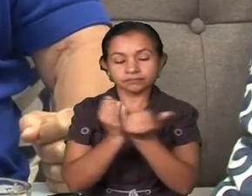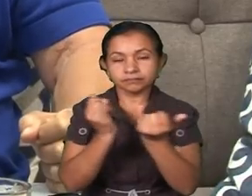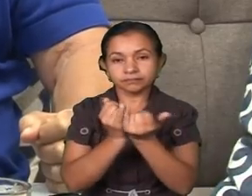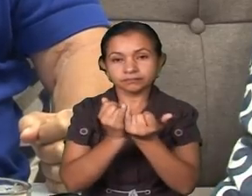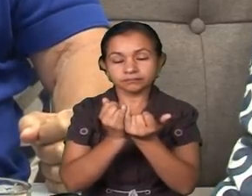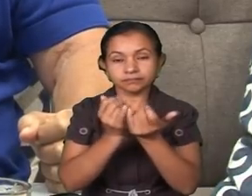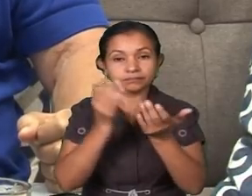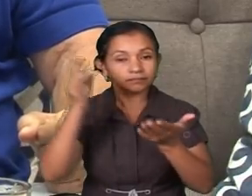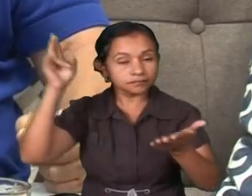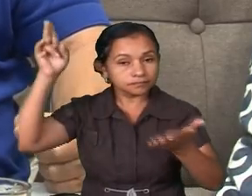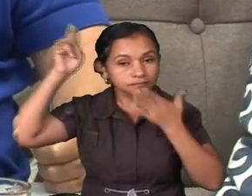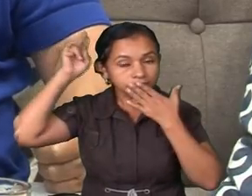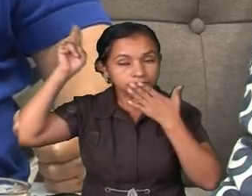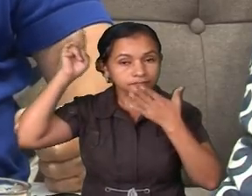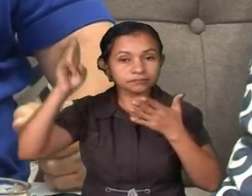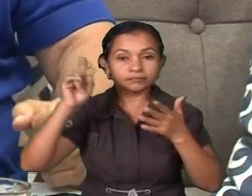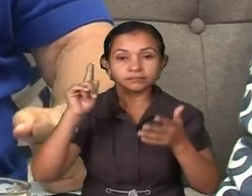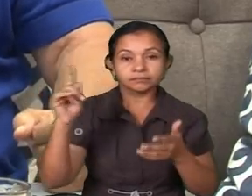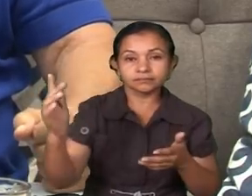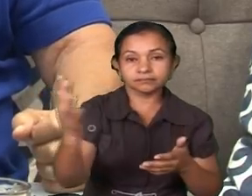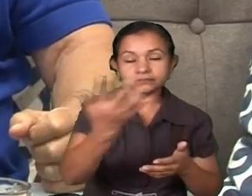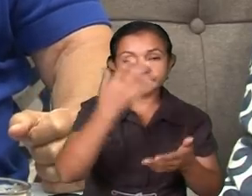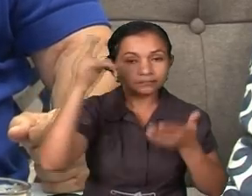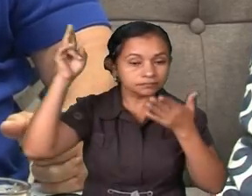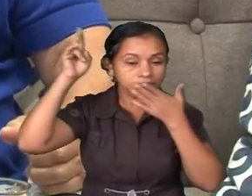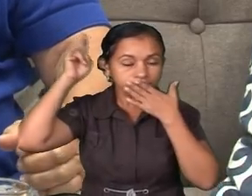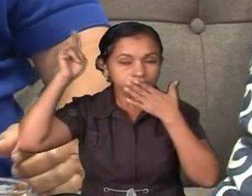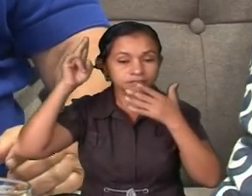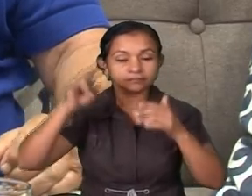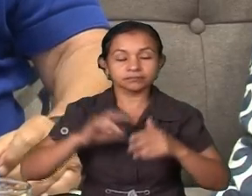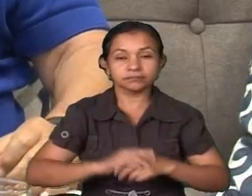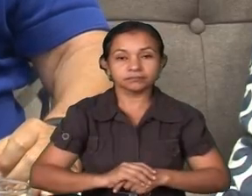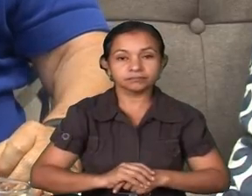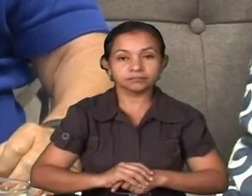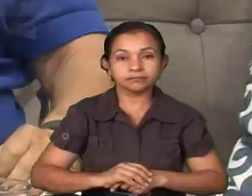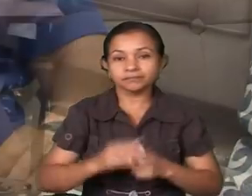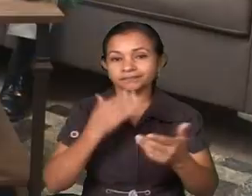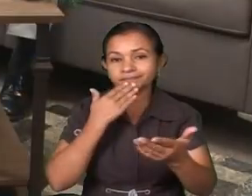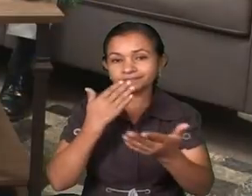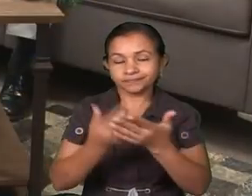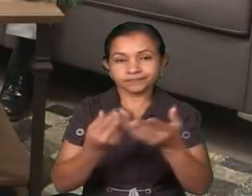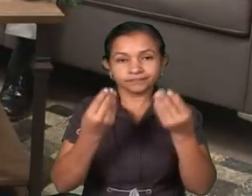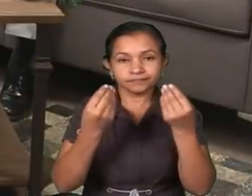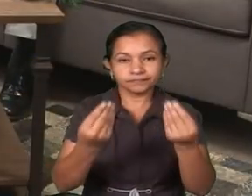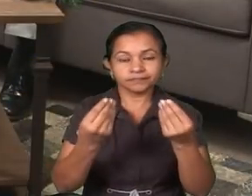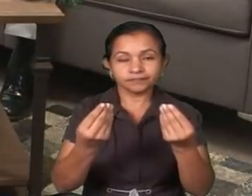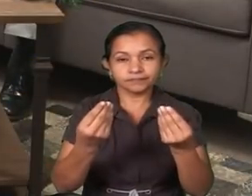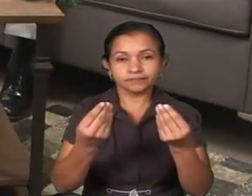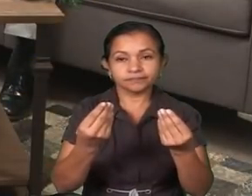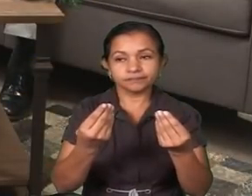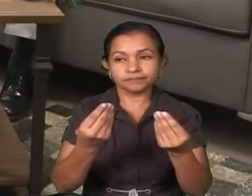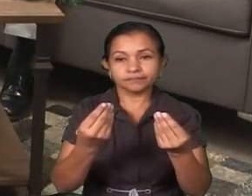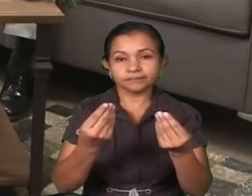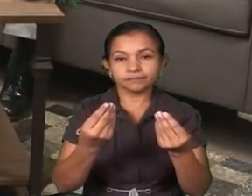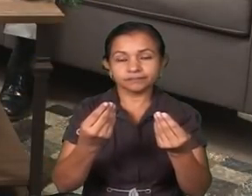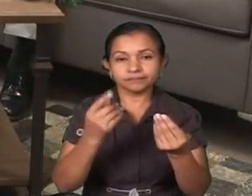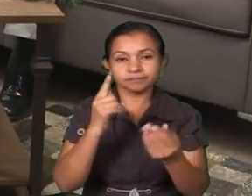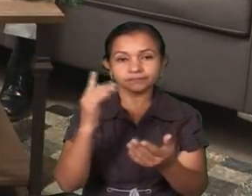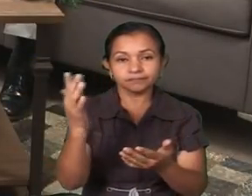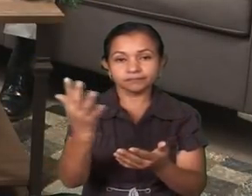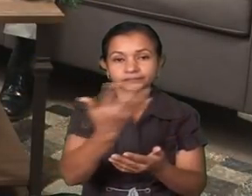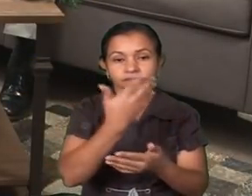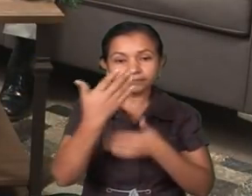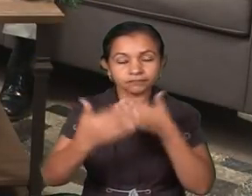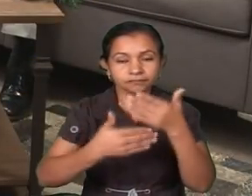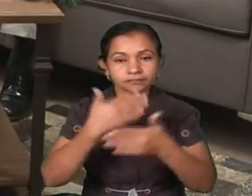india y que somos indios. Muchas gracias, comandante Den. Bien enérgico todo ese